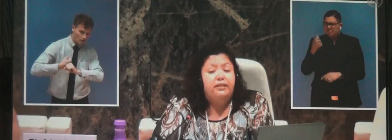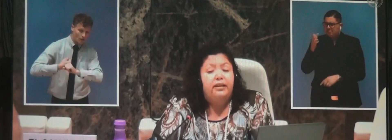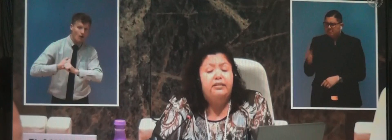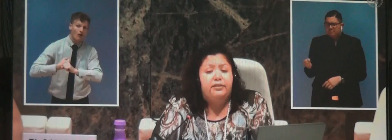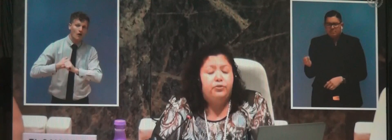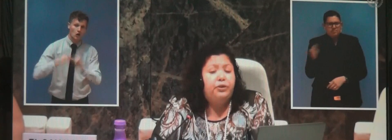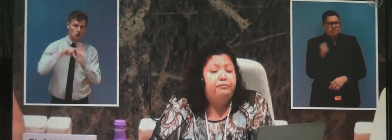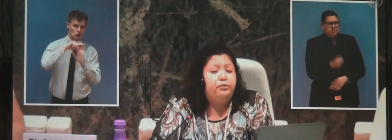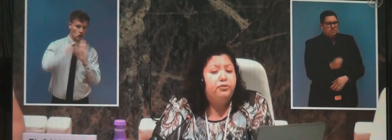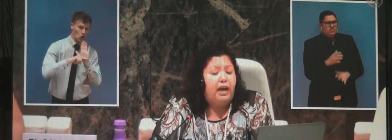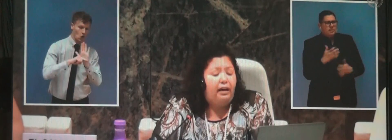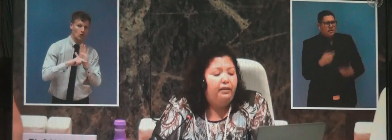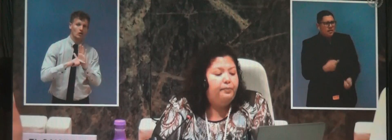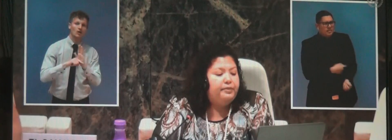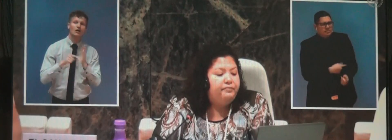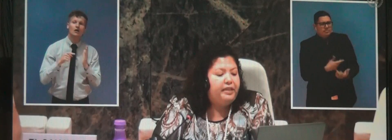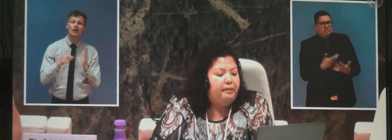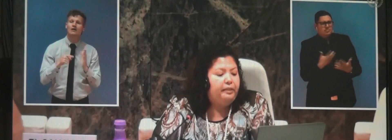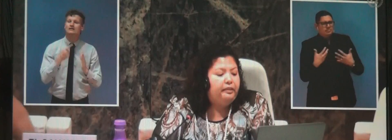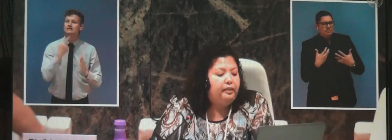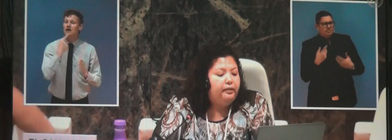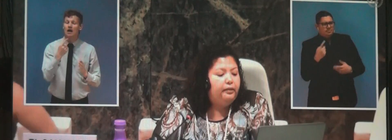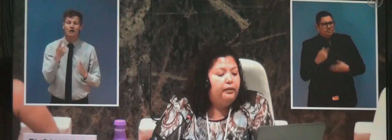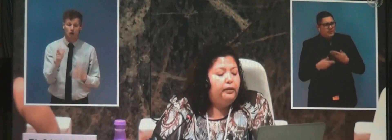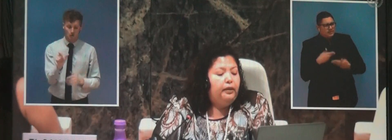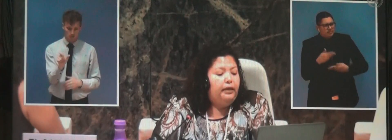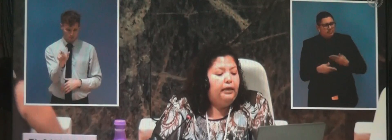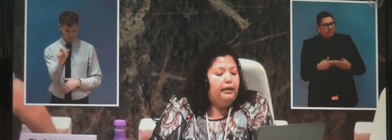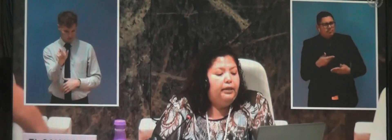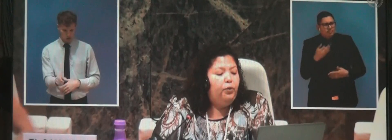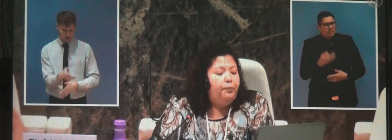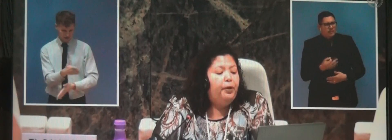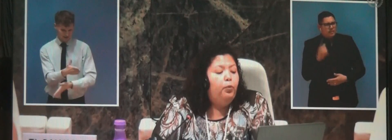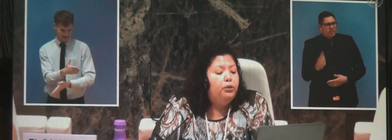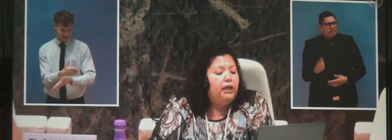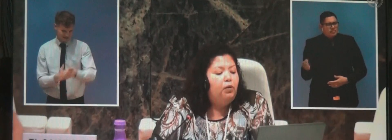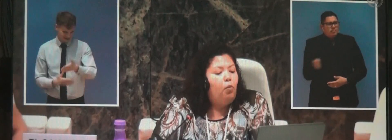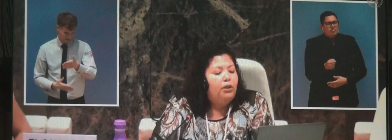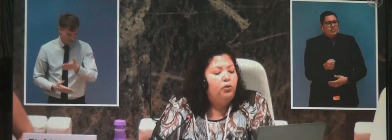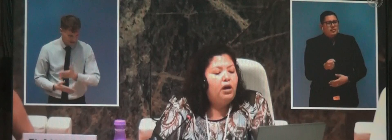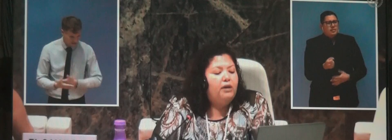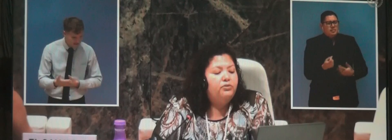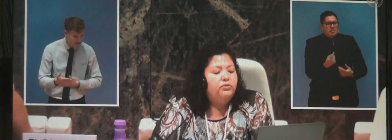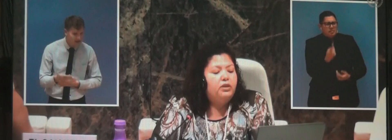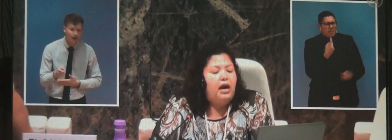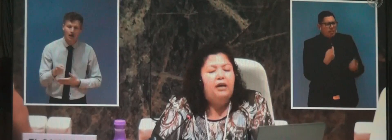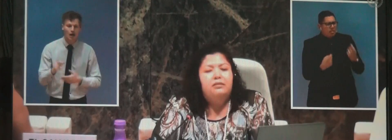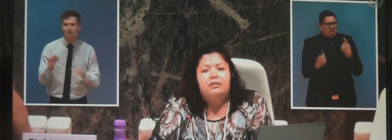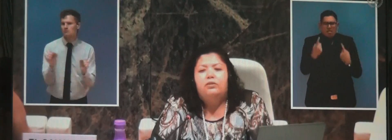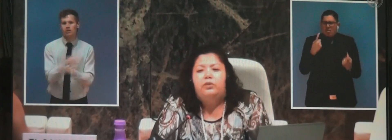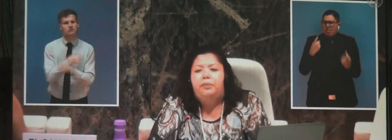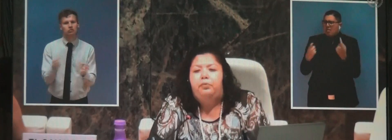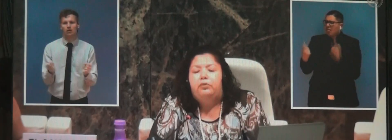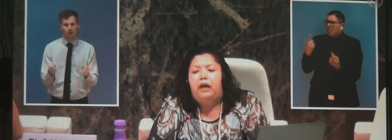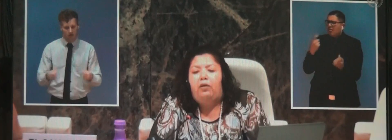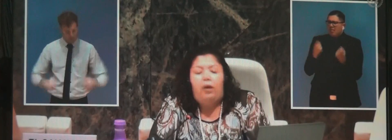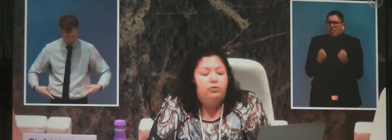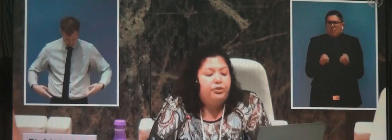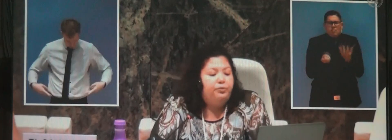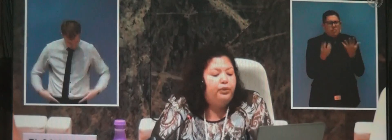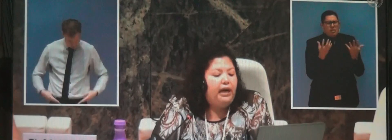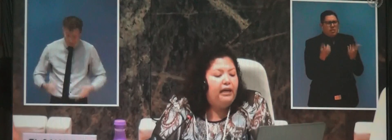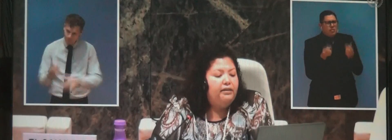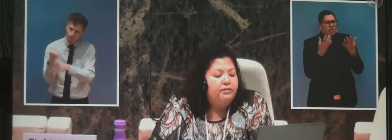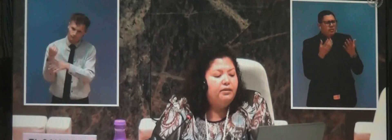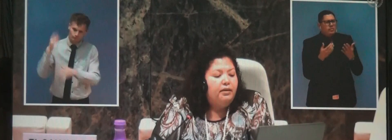y esterilizaciones forzadas específicamente, nos preguntan cuántos casos han sido reportados a